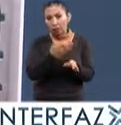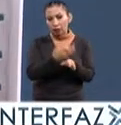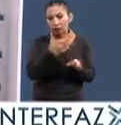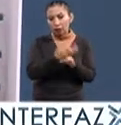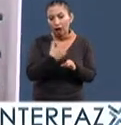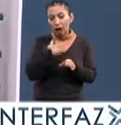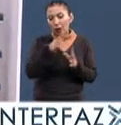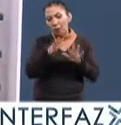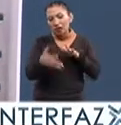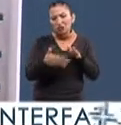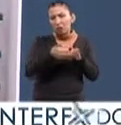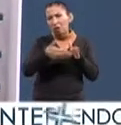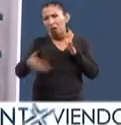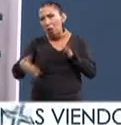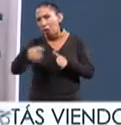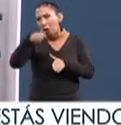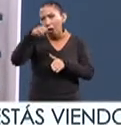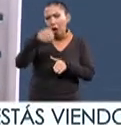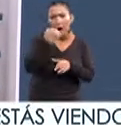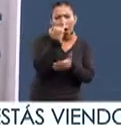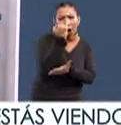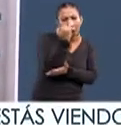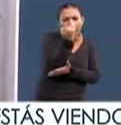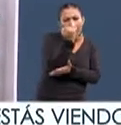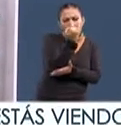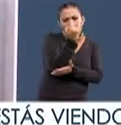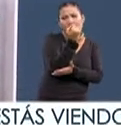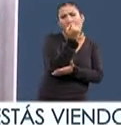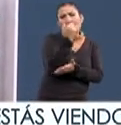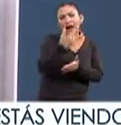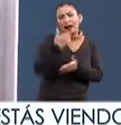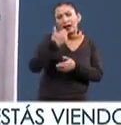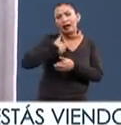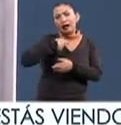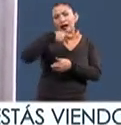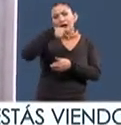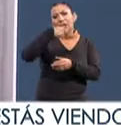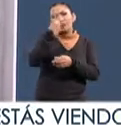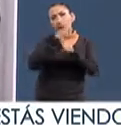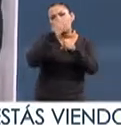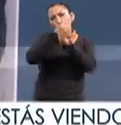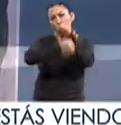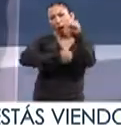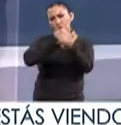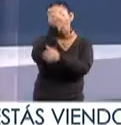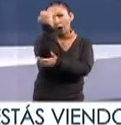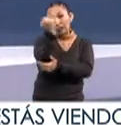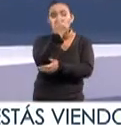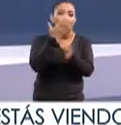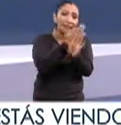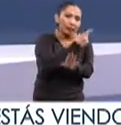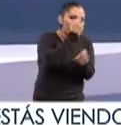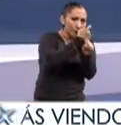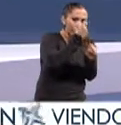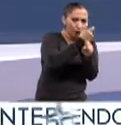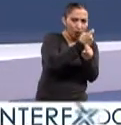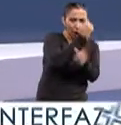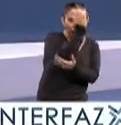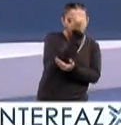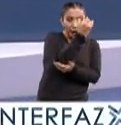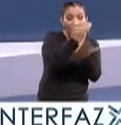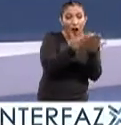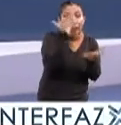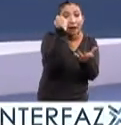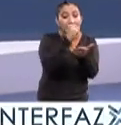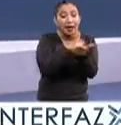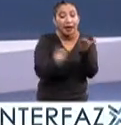actualmente es a partir más o menos de preprimaria, lo que es preescolar, kinder 2, ¿no? Antes empezaba en primero, pero ahora los niños aprenden